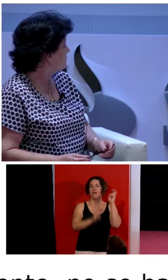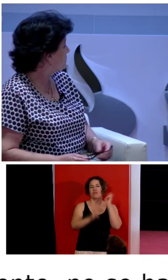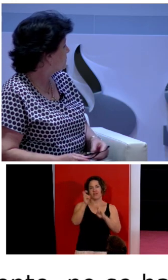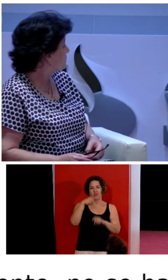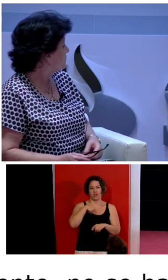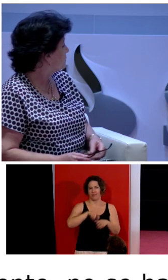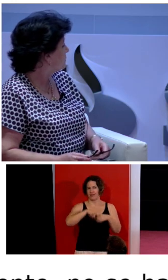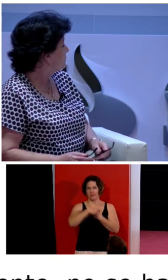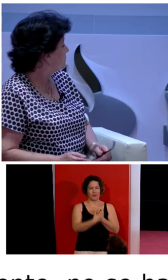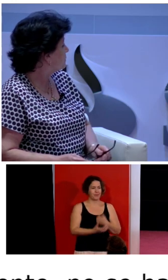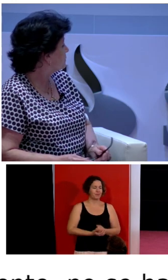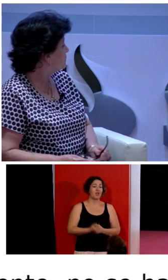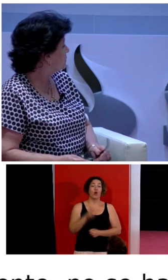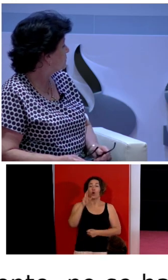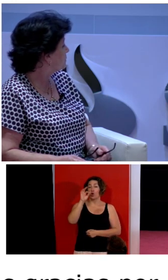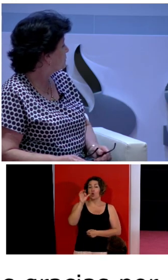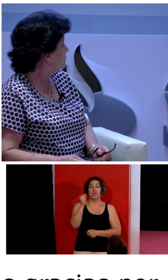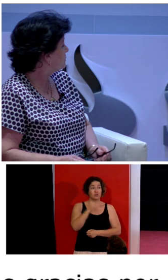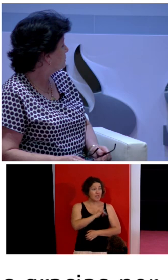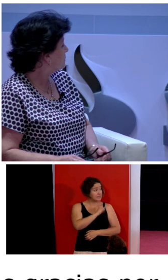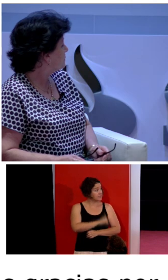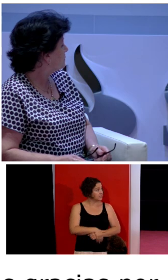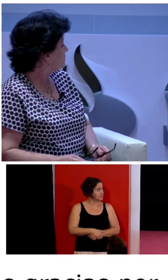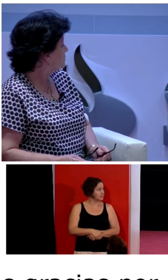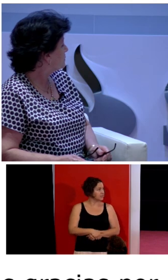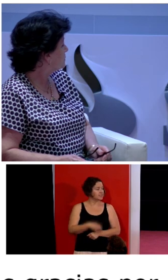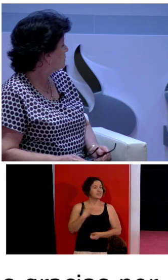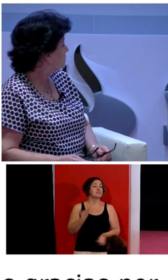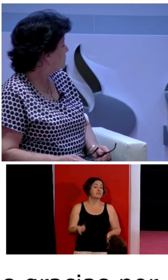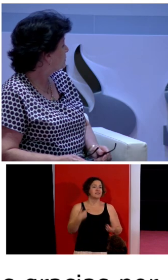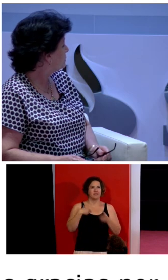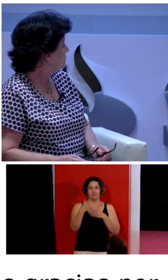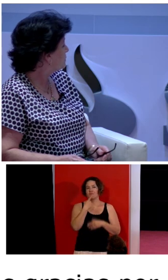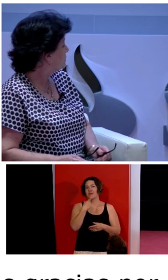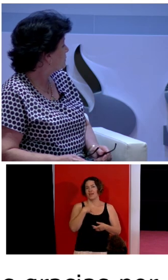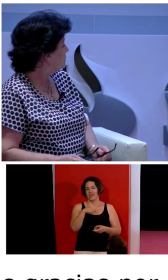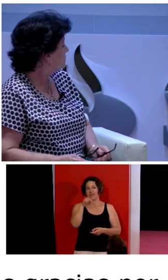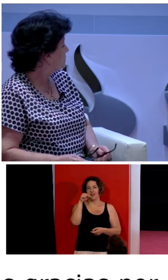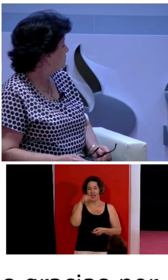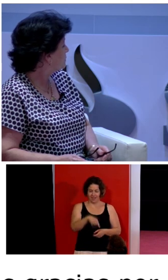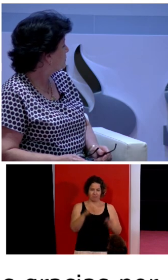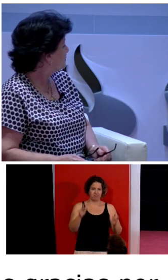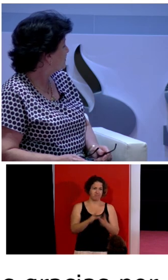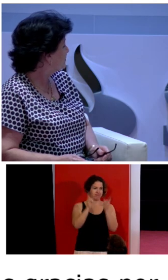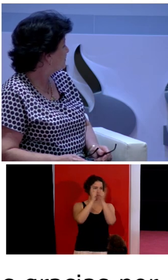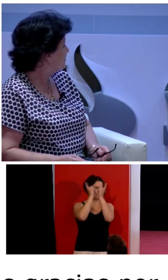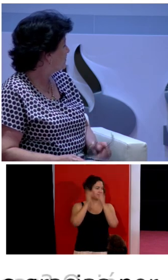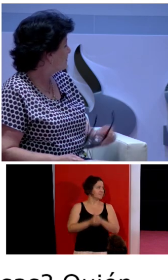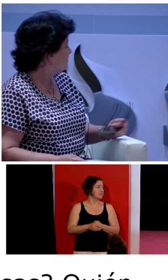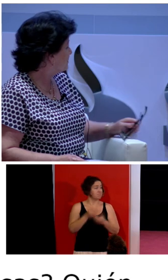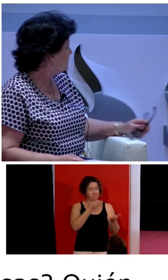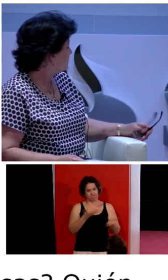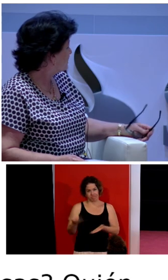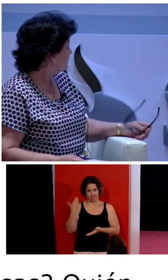participar. Rosa, ¿estáis por ahí? ¿Quién nos iba a decir que nos íbamos a ver en una de estas? Podéis pasar